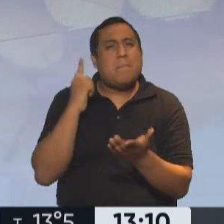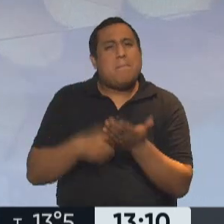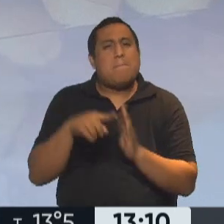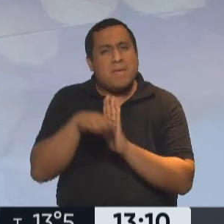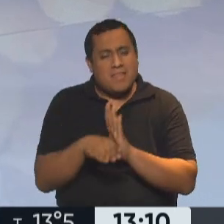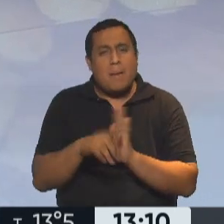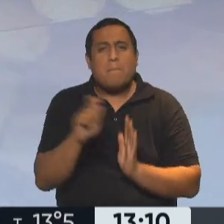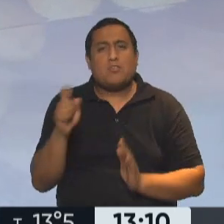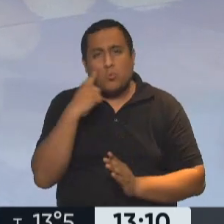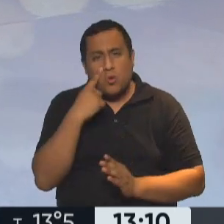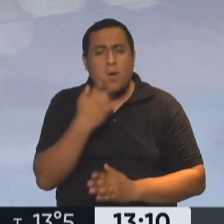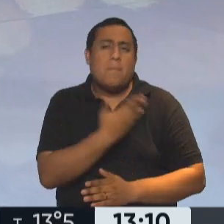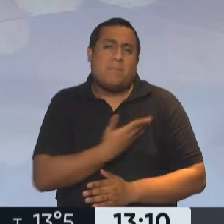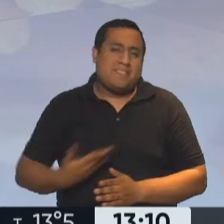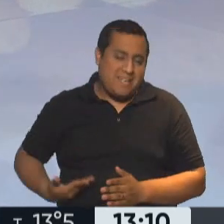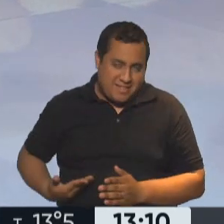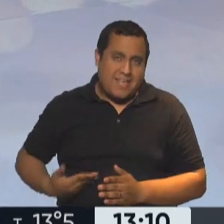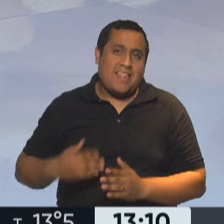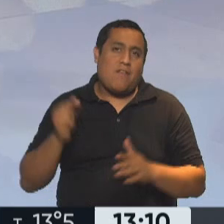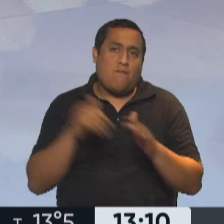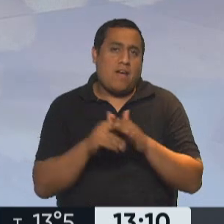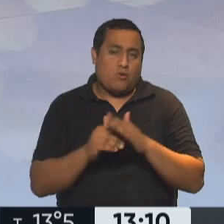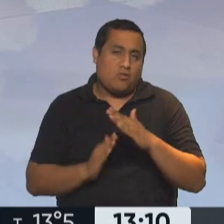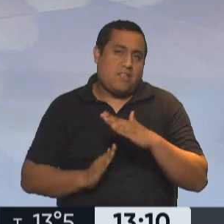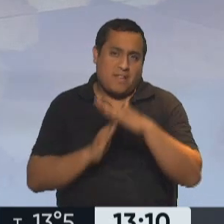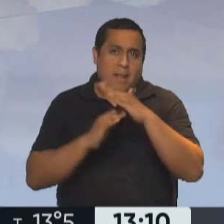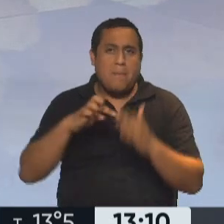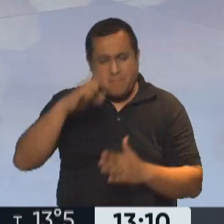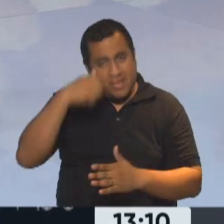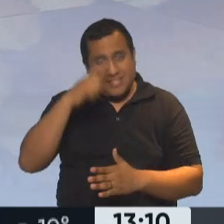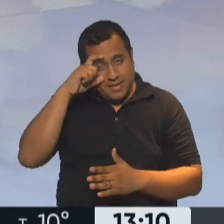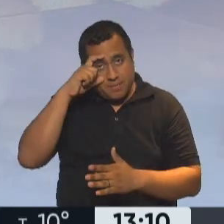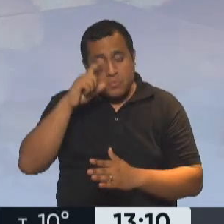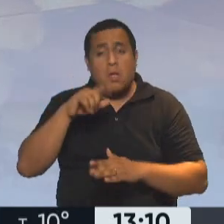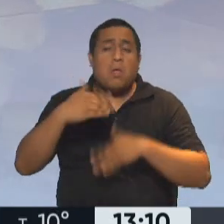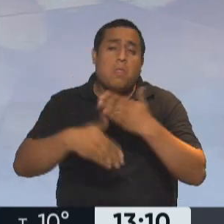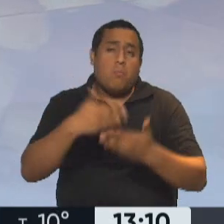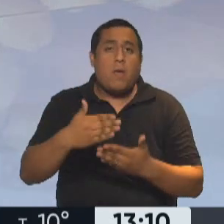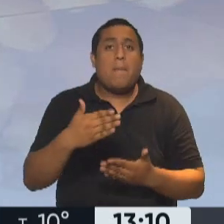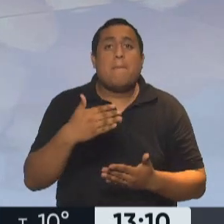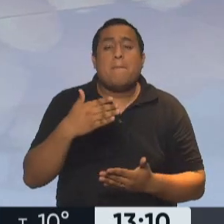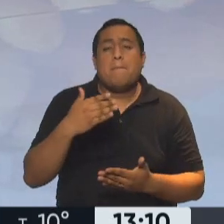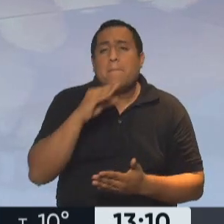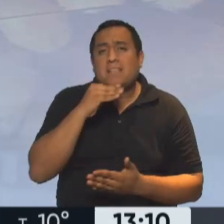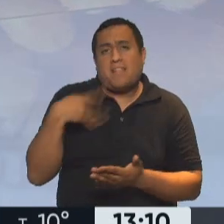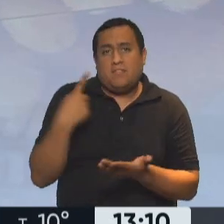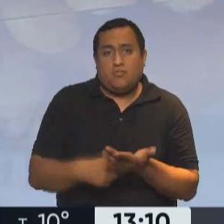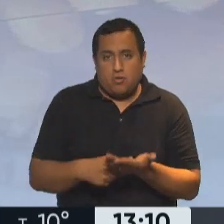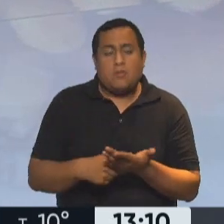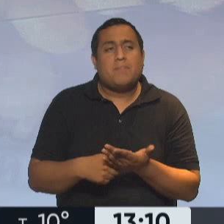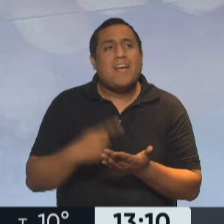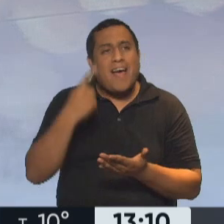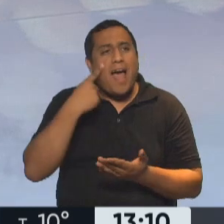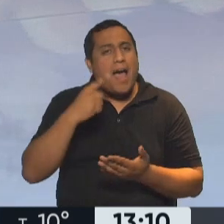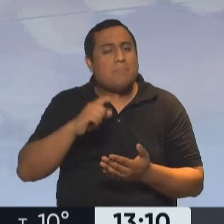por parte del presidente del Banco Central, Miguel Pese, y lo que decidió el ministro Sergio Massa es aumentar la rentabilidad que le propone al agro para